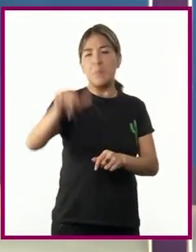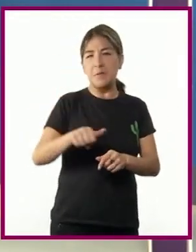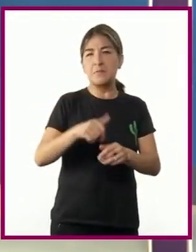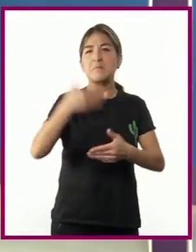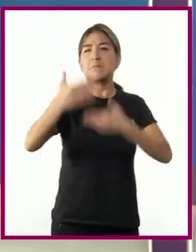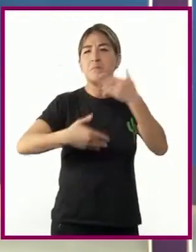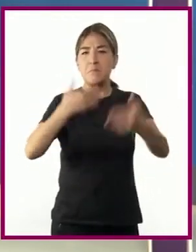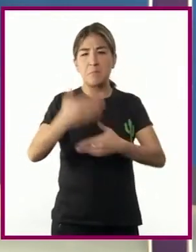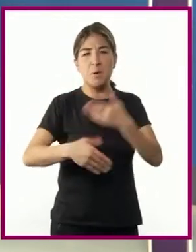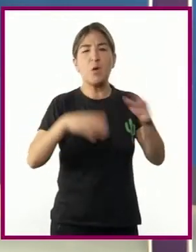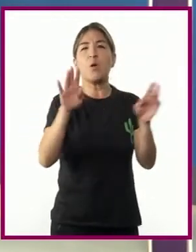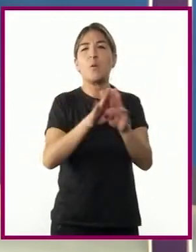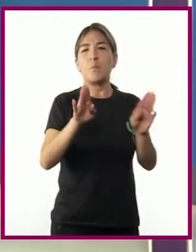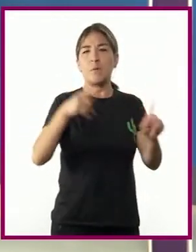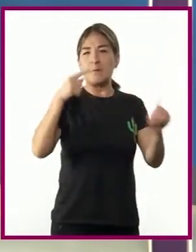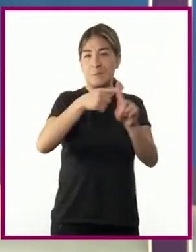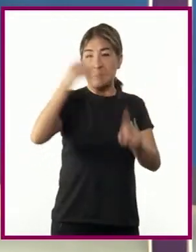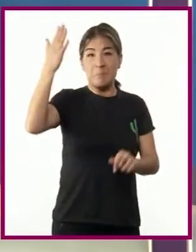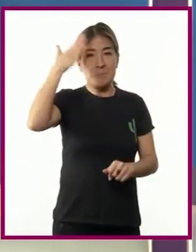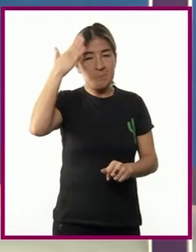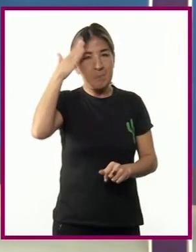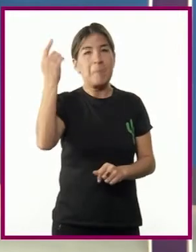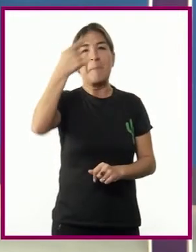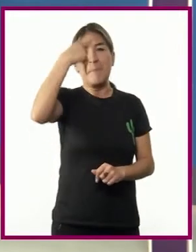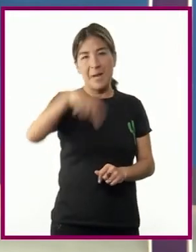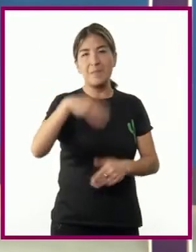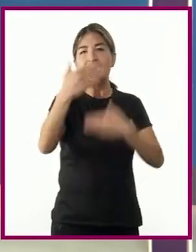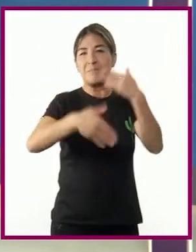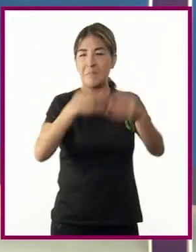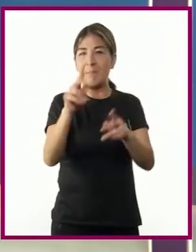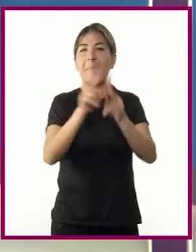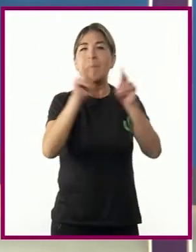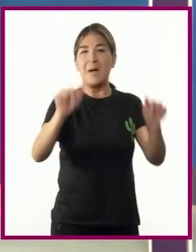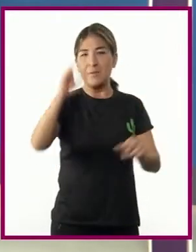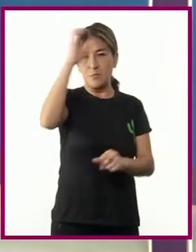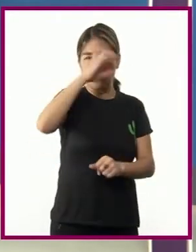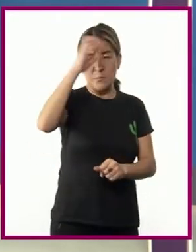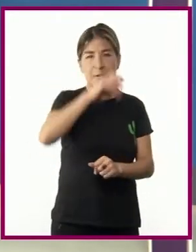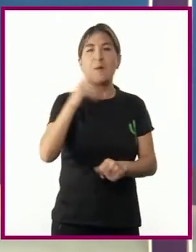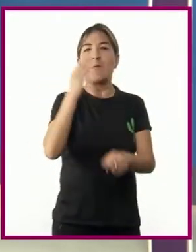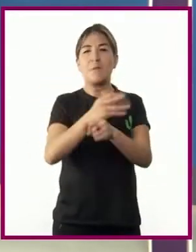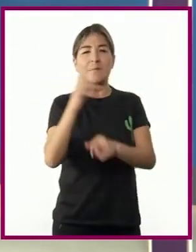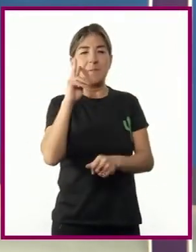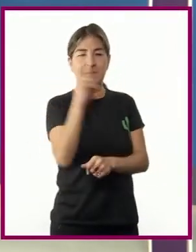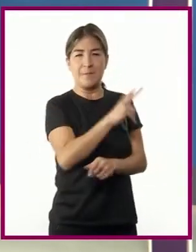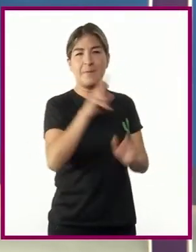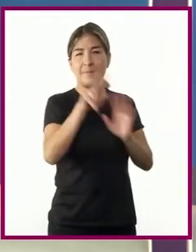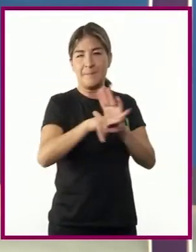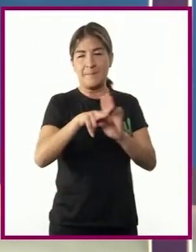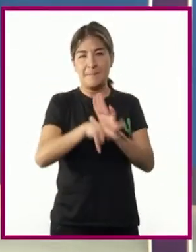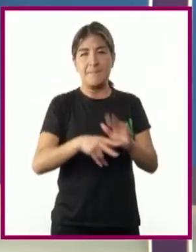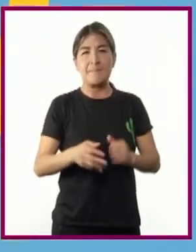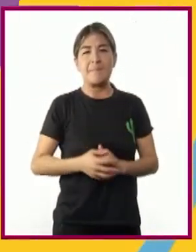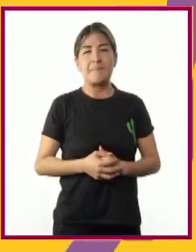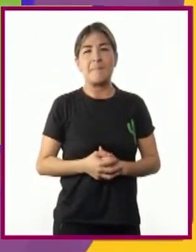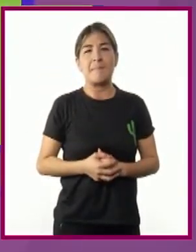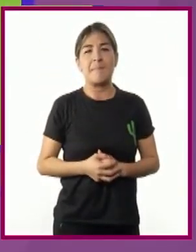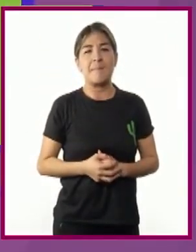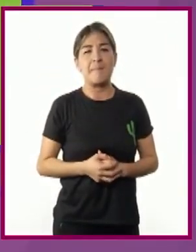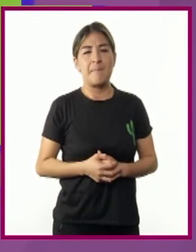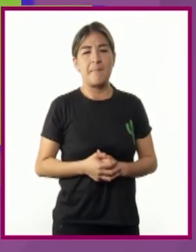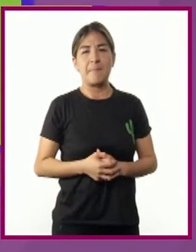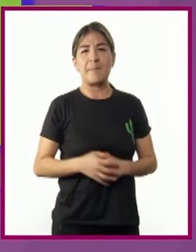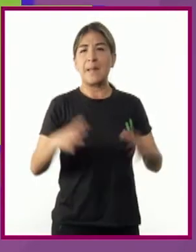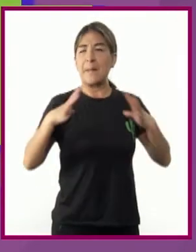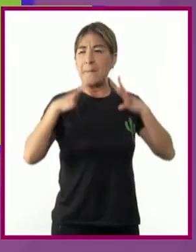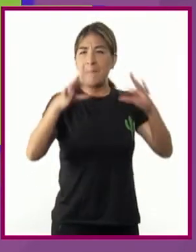construirse en referentes para la construcción de la cultura de paz, presten atención al siguiente video. El pionero